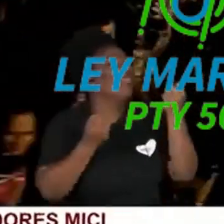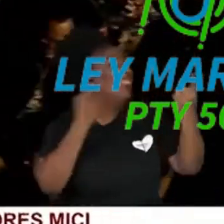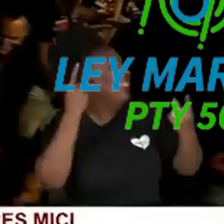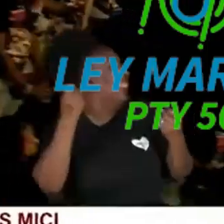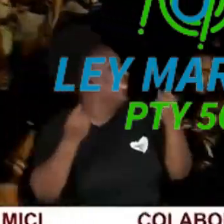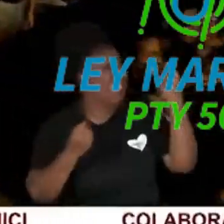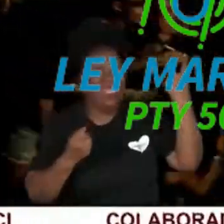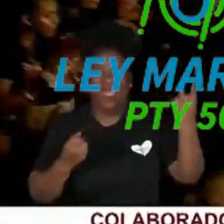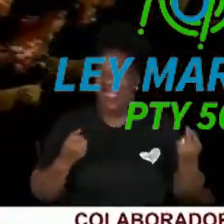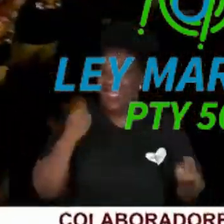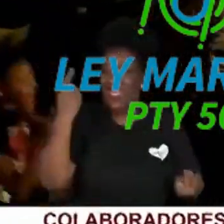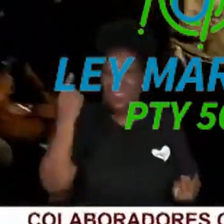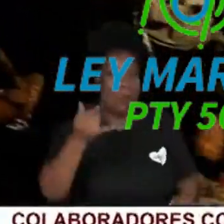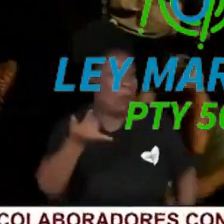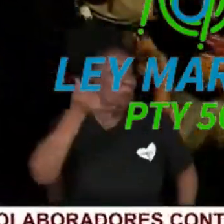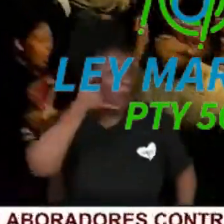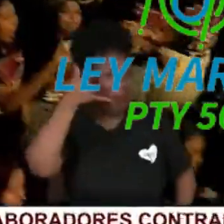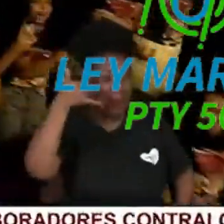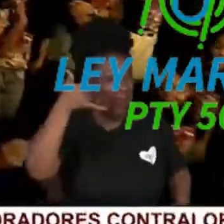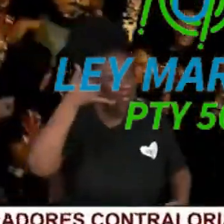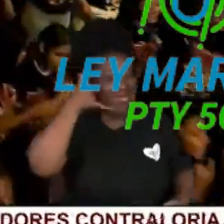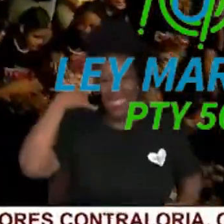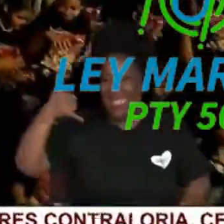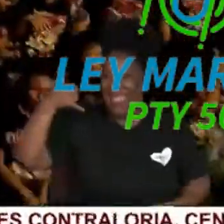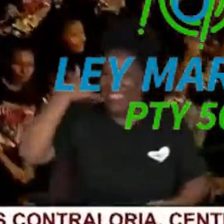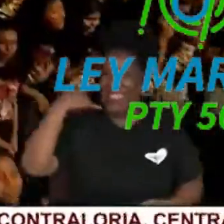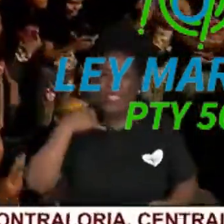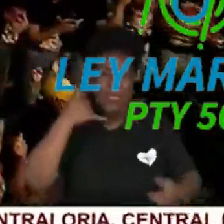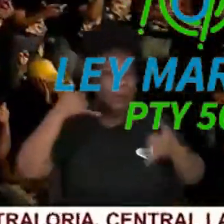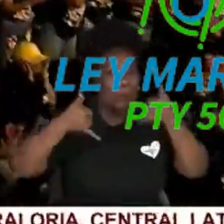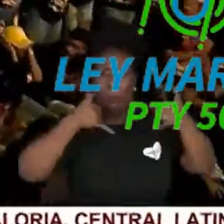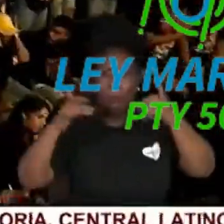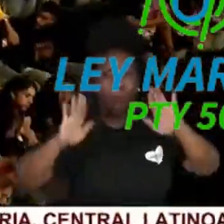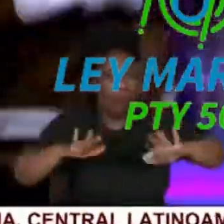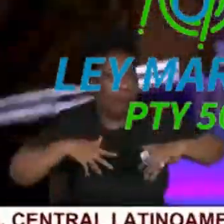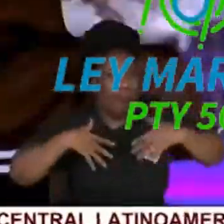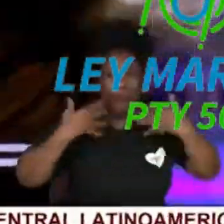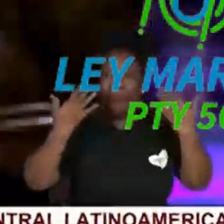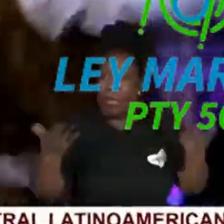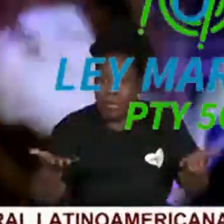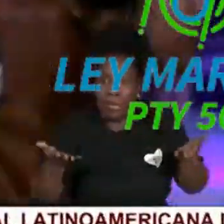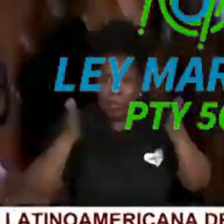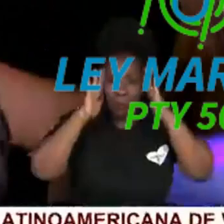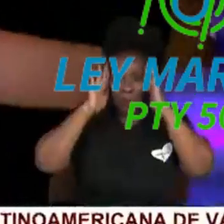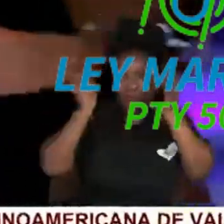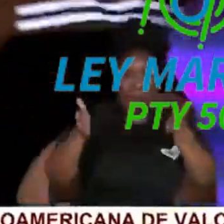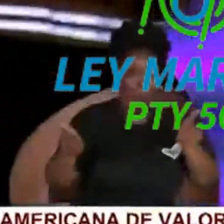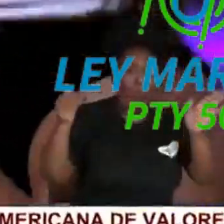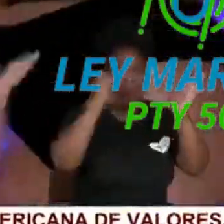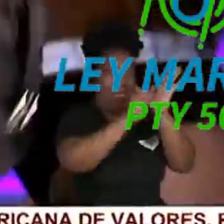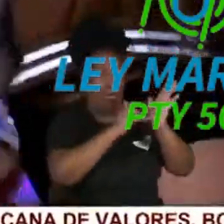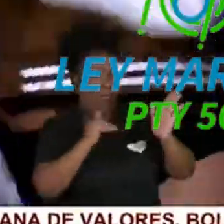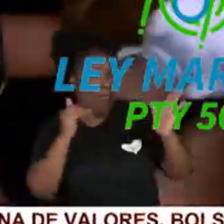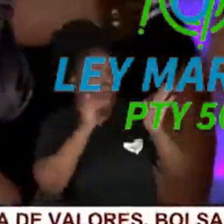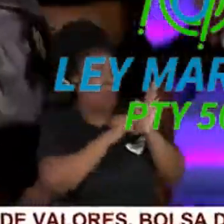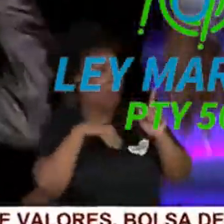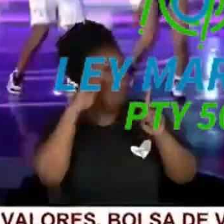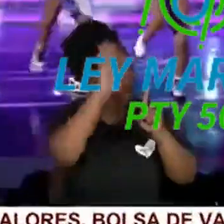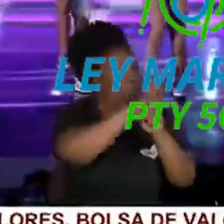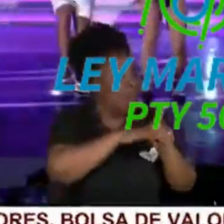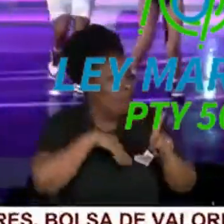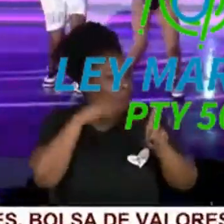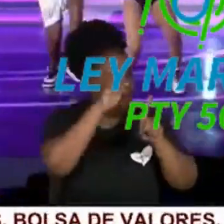estamos los días tu teléfono te estoy llamando. Ahora con la mañana dime si algo está pasando. Si el idiota ese de nuevo te está enredando. ¿Cómo